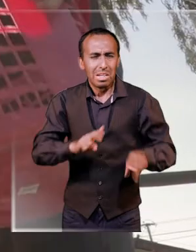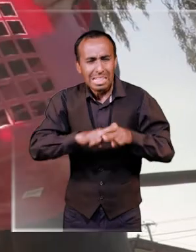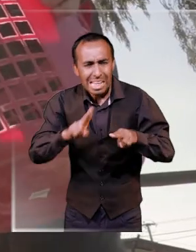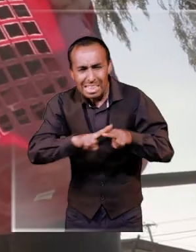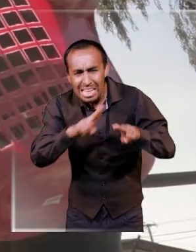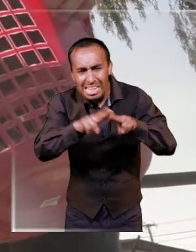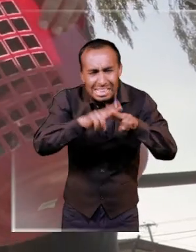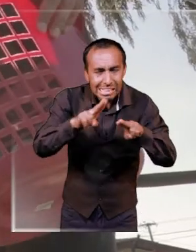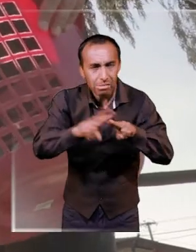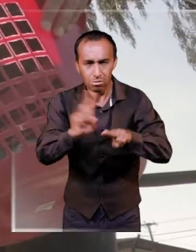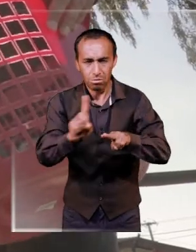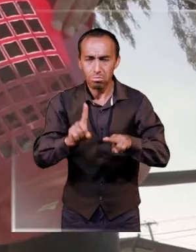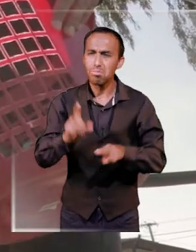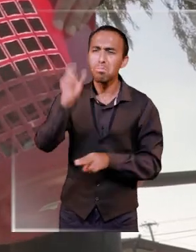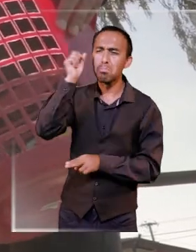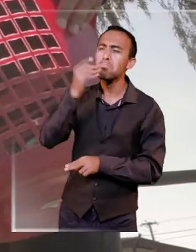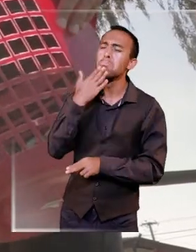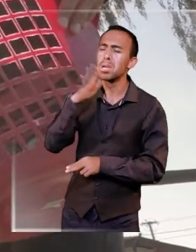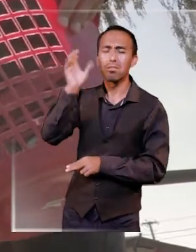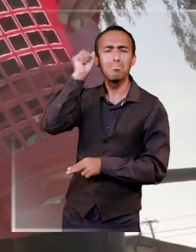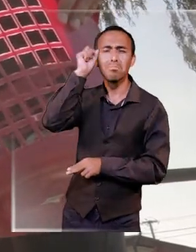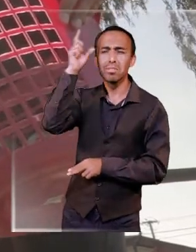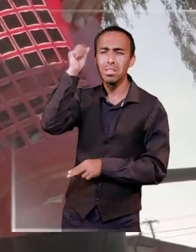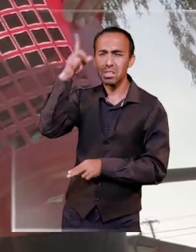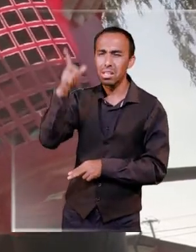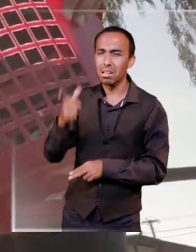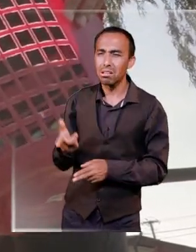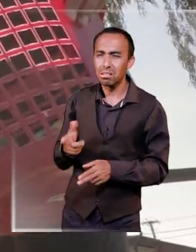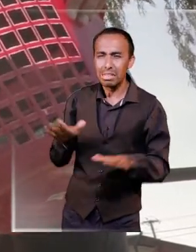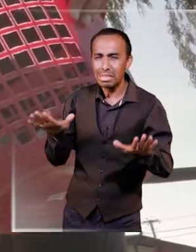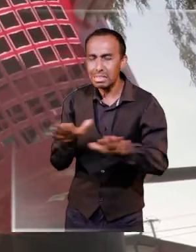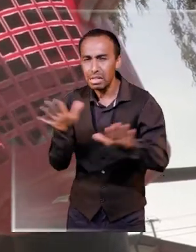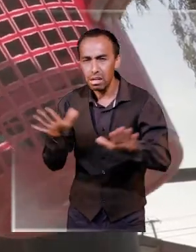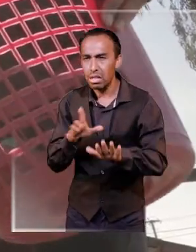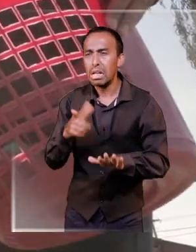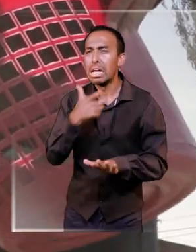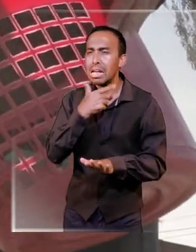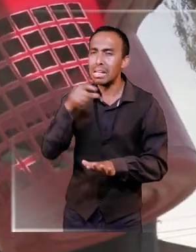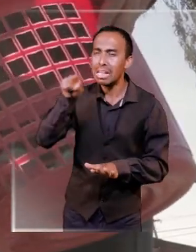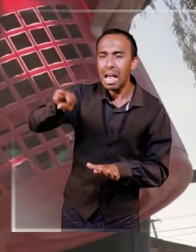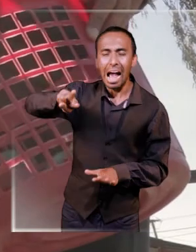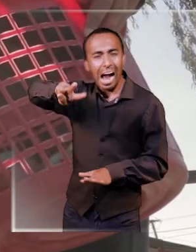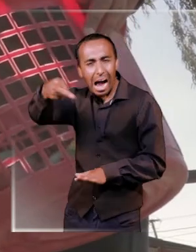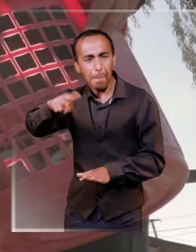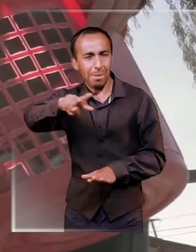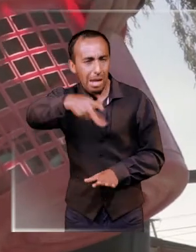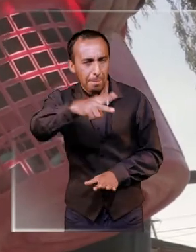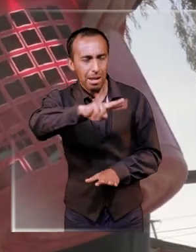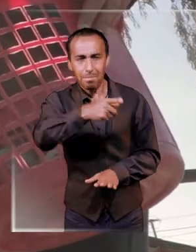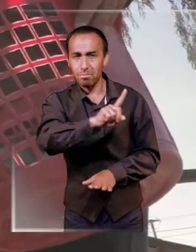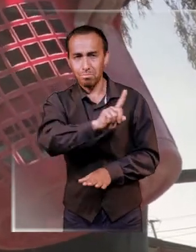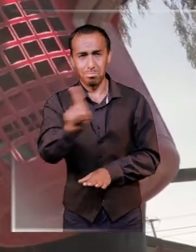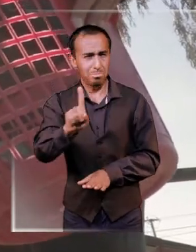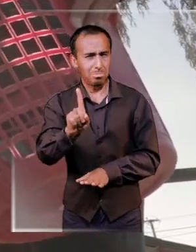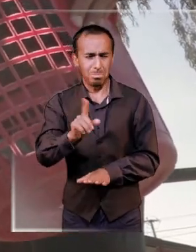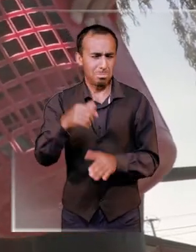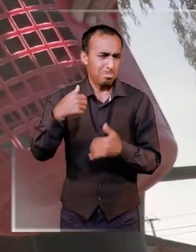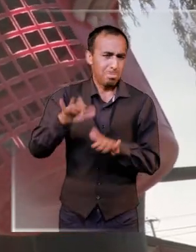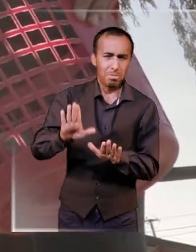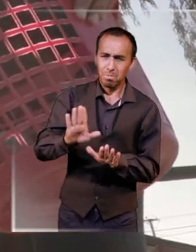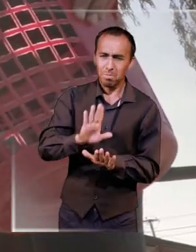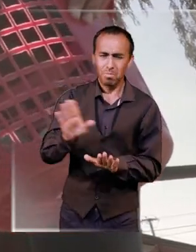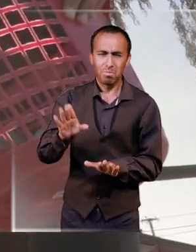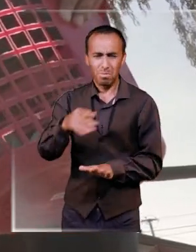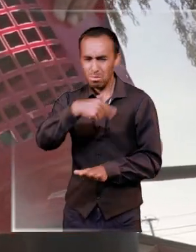empezar a tratar de comprenderlos más profundamente, de meterte un poco en sus ámbitos íntimos, pero no queriendo que ellos cambien,